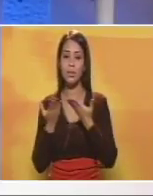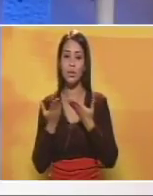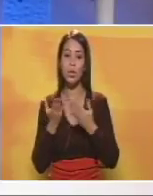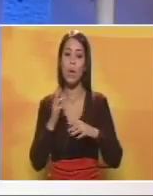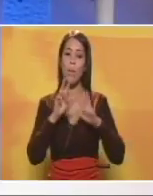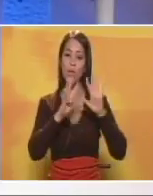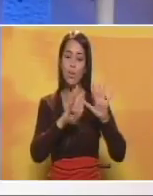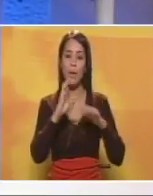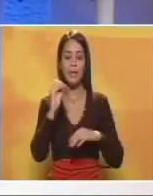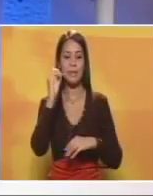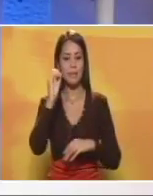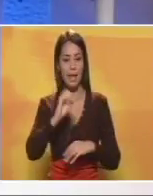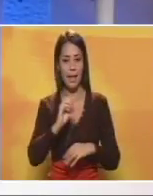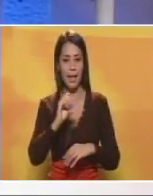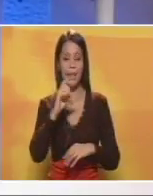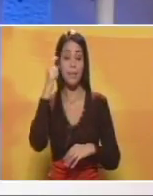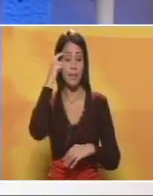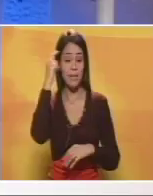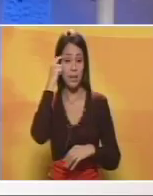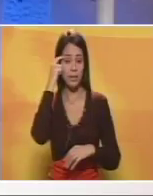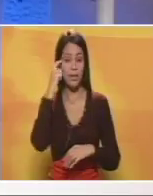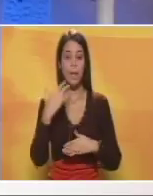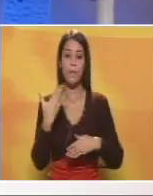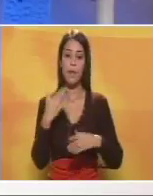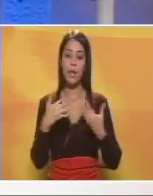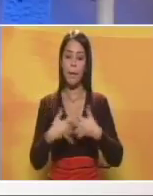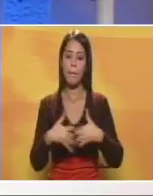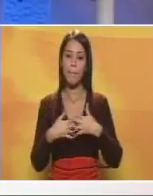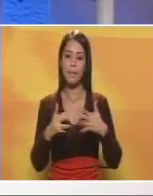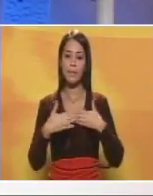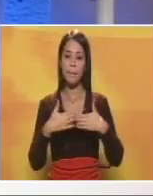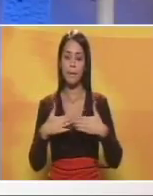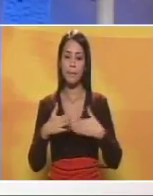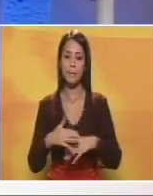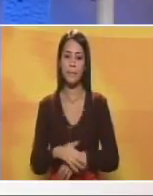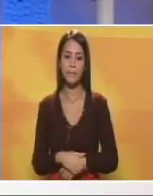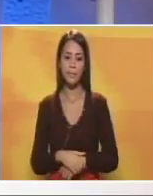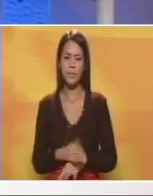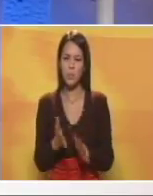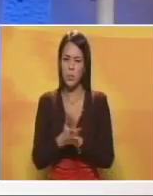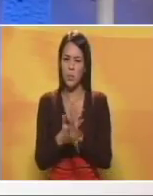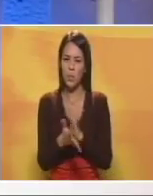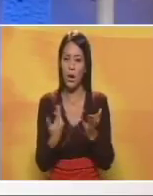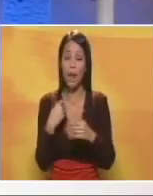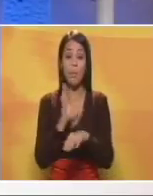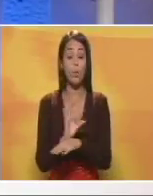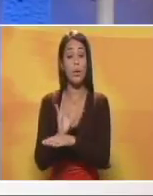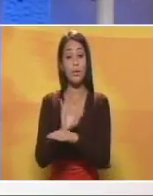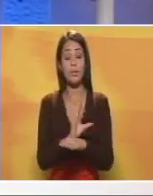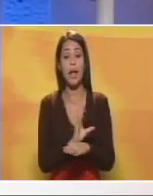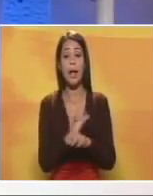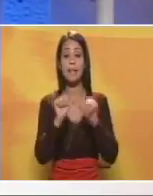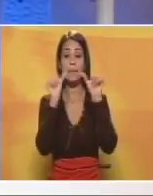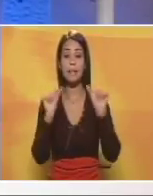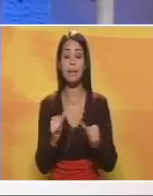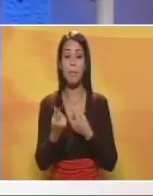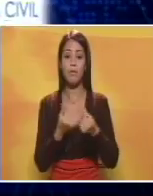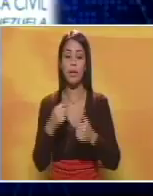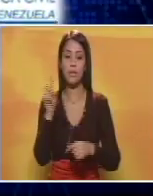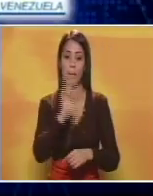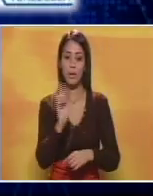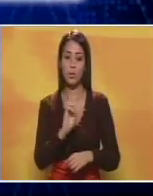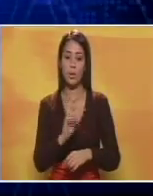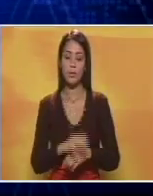por 90 días con la compañía panameña de aviación Copa Airlines con la intención de proteger el sistema financiero de Venezuela. La medida